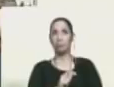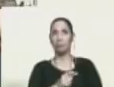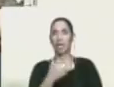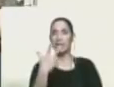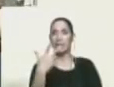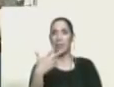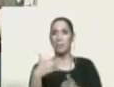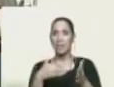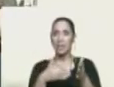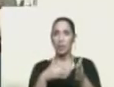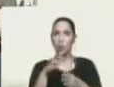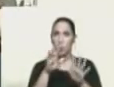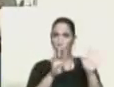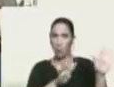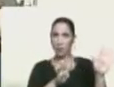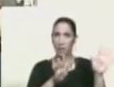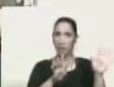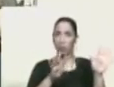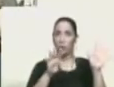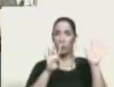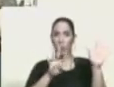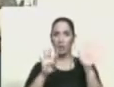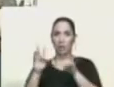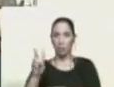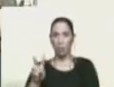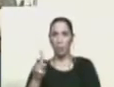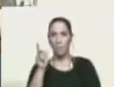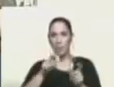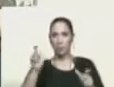3.992 personas y han sido acusadas